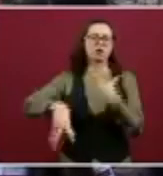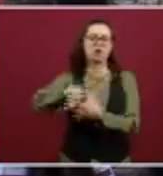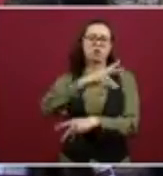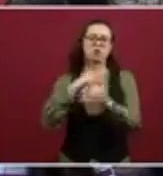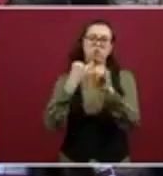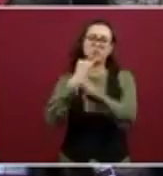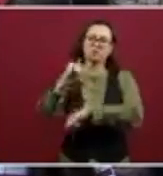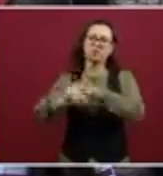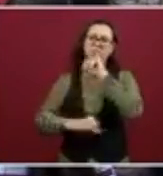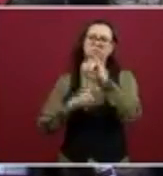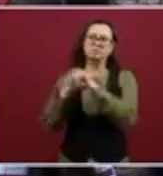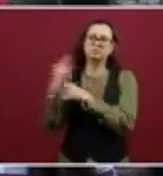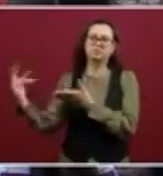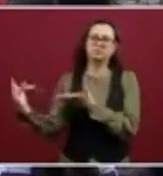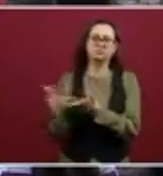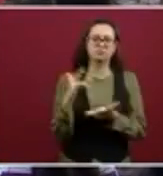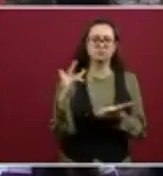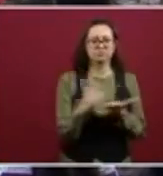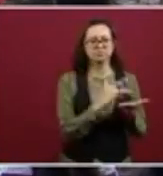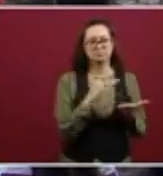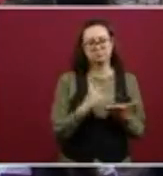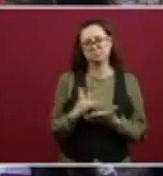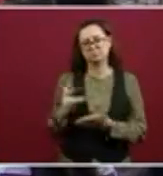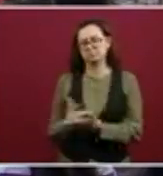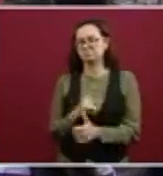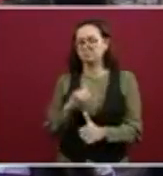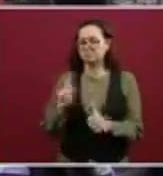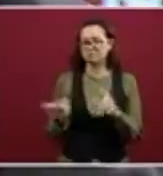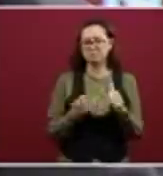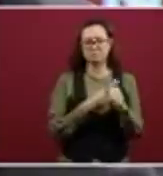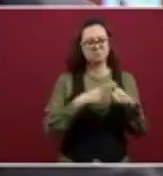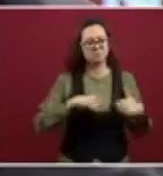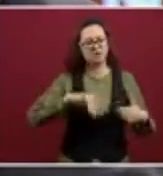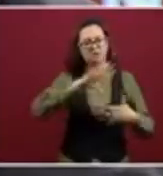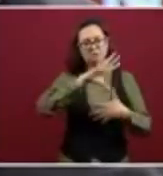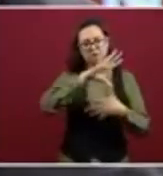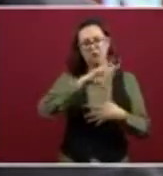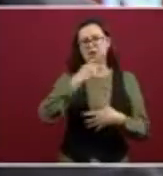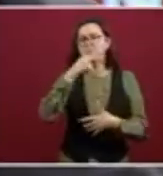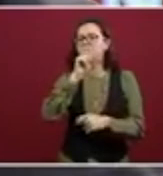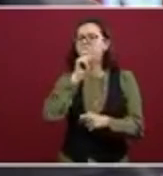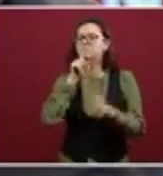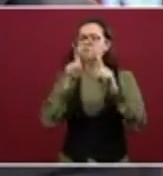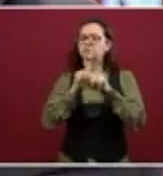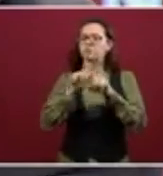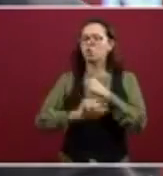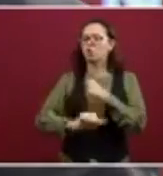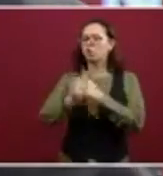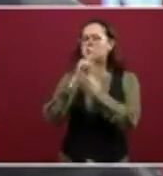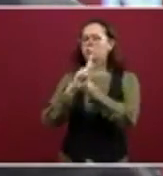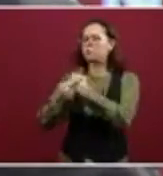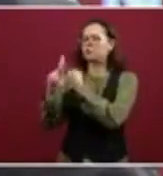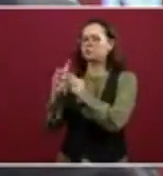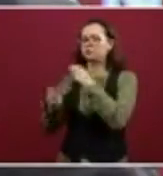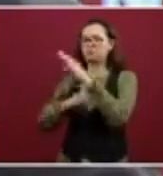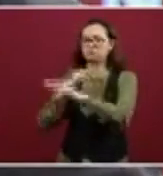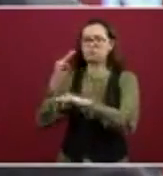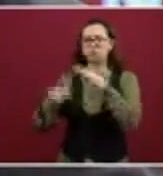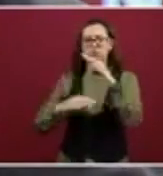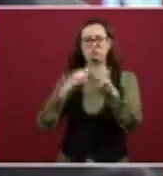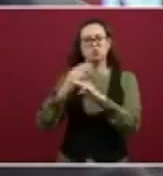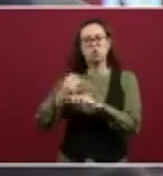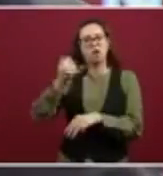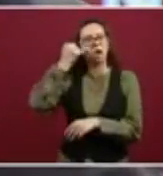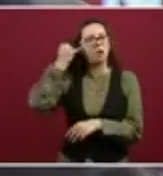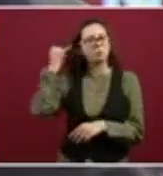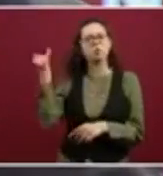países que conformamos la región de Norteamérica. Pero vamos a invitar a otros países del mundo, entre otros Japón, por ejemplo, cuyo Banco de